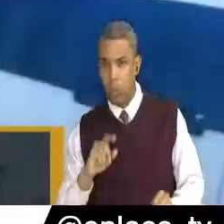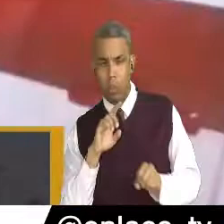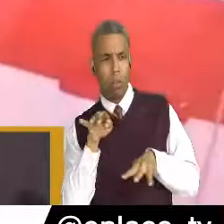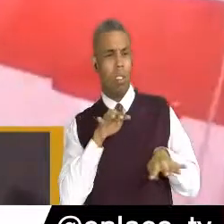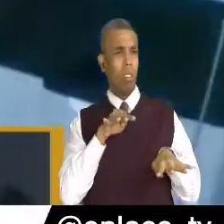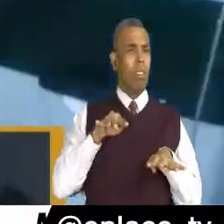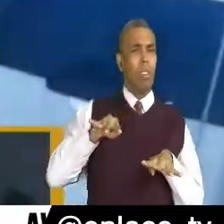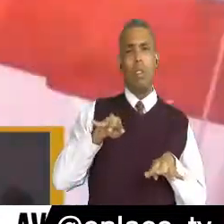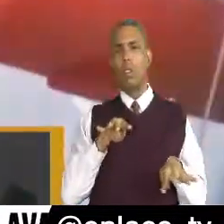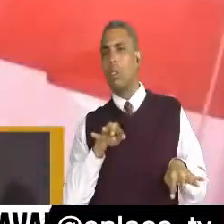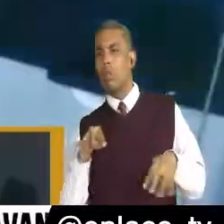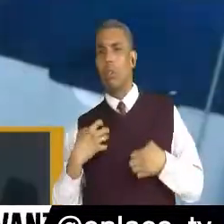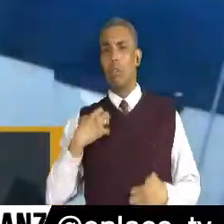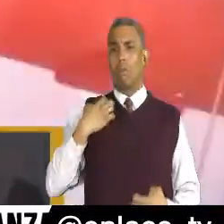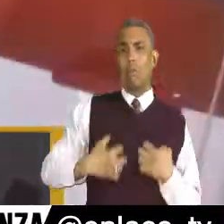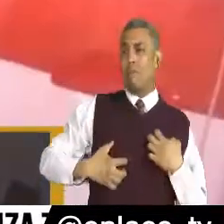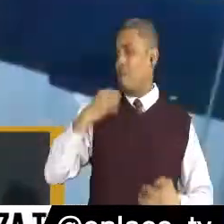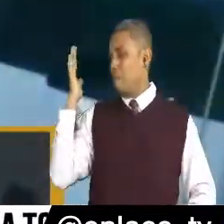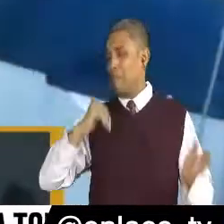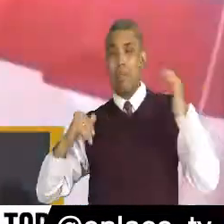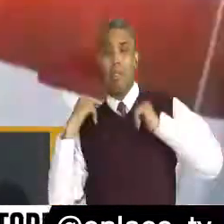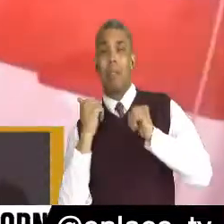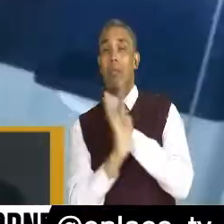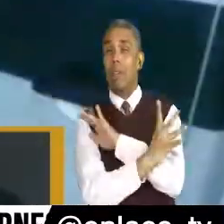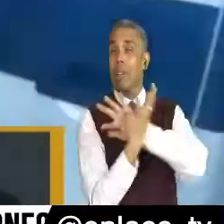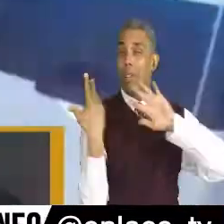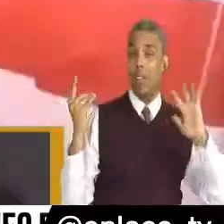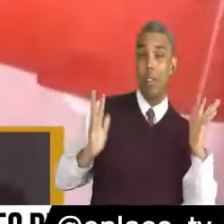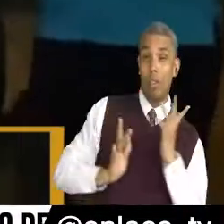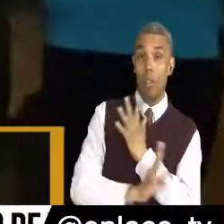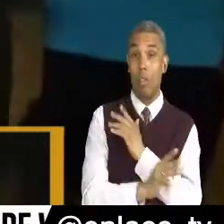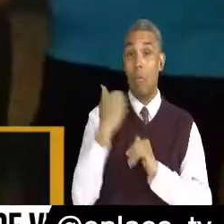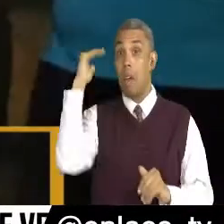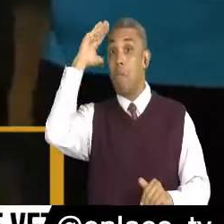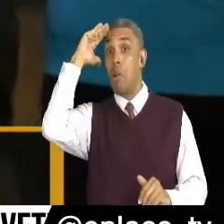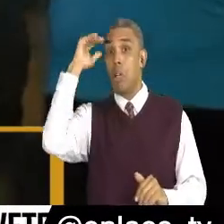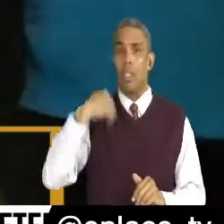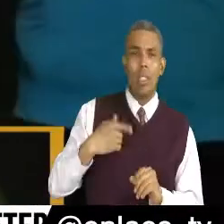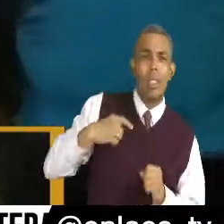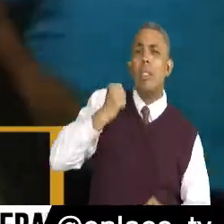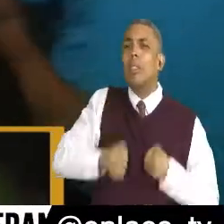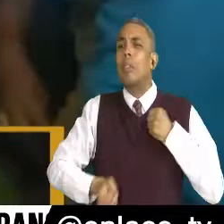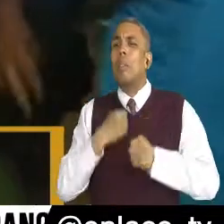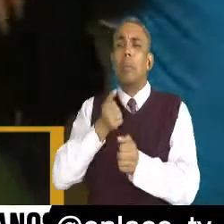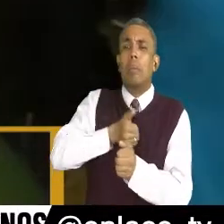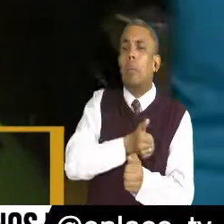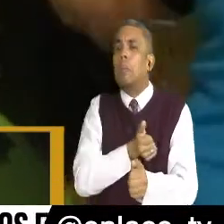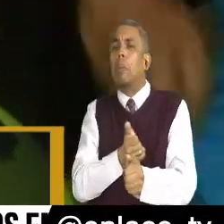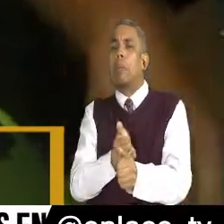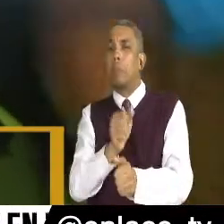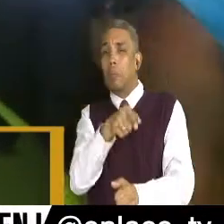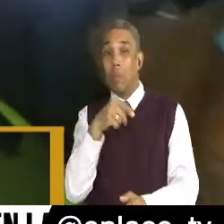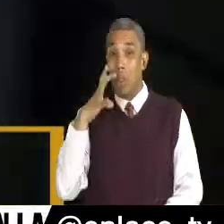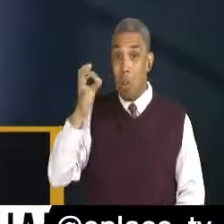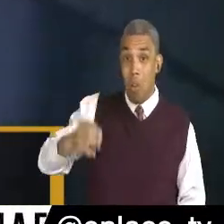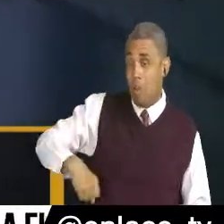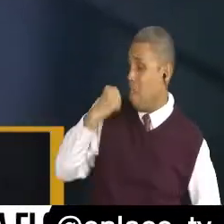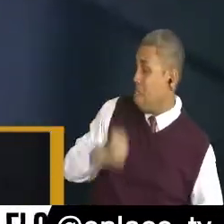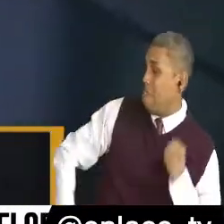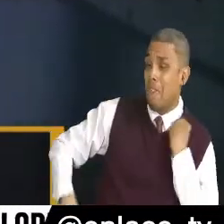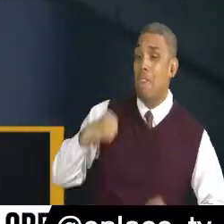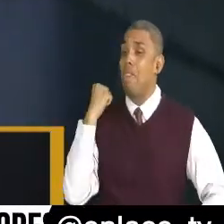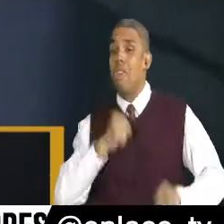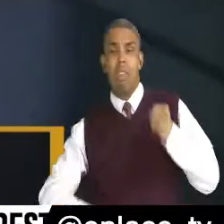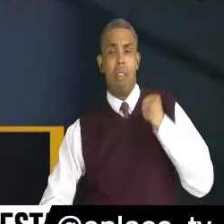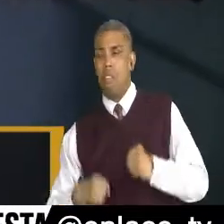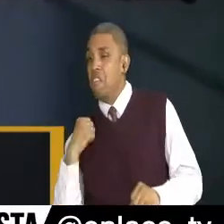corrió desesperado por un lado y para el otro y los policías a la pata del man y se metió por acá en este busque y ahí como que les perdió.